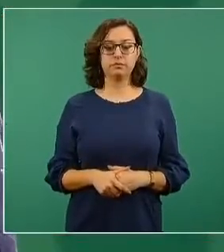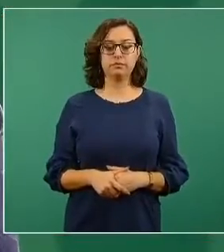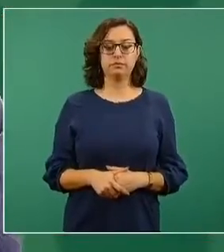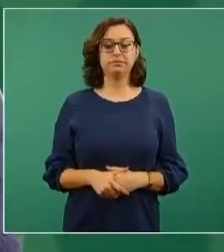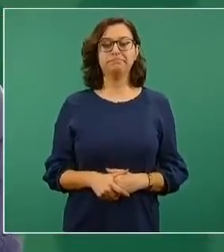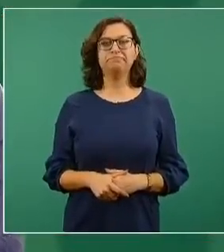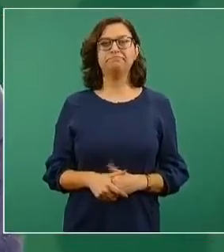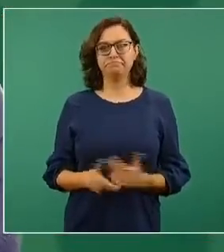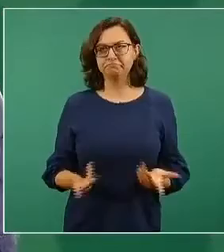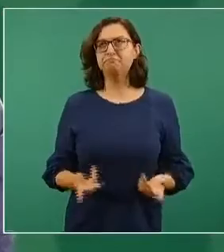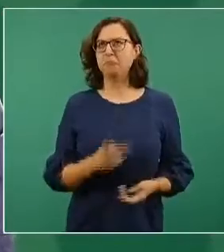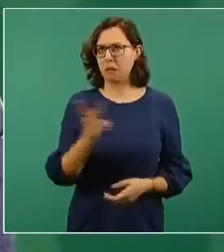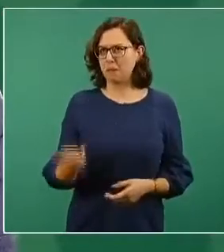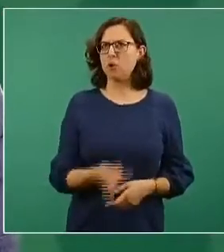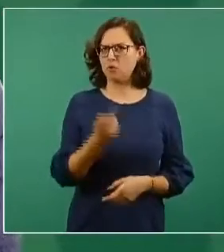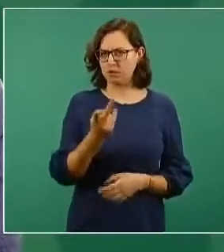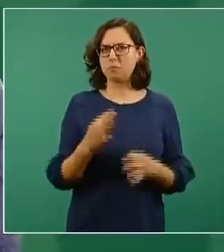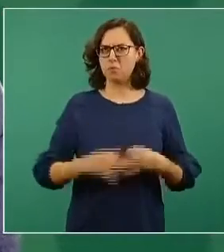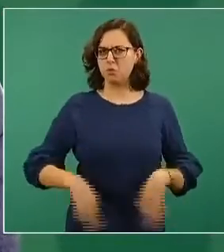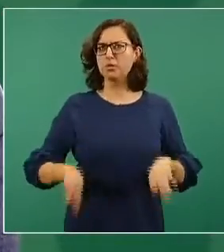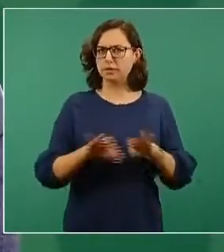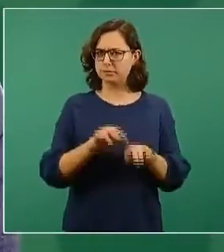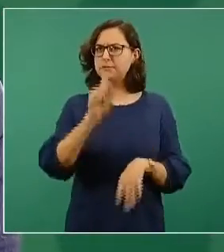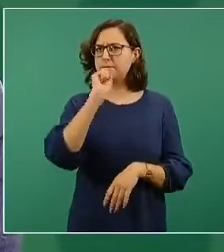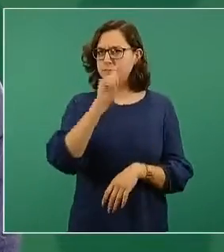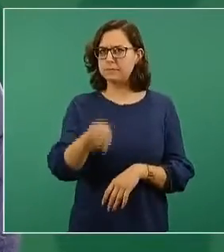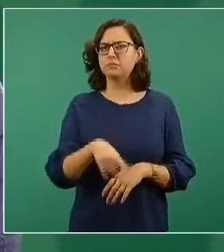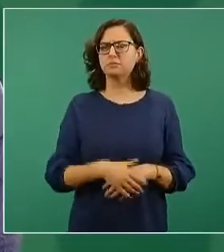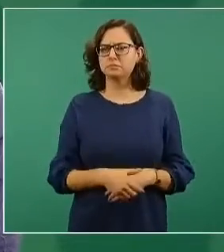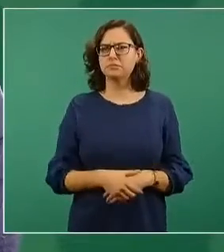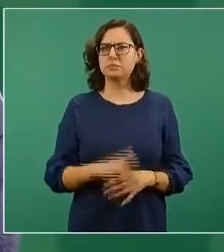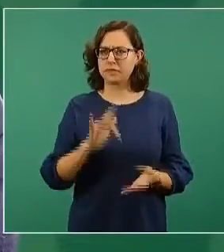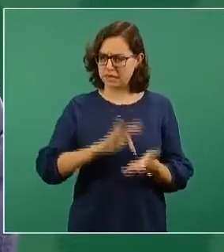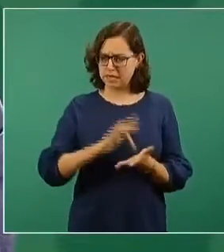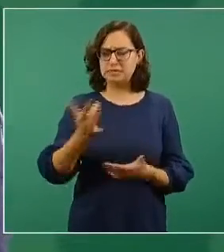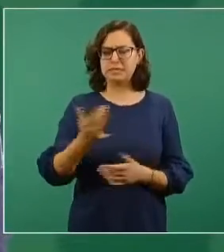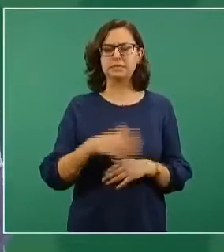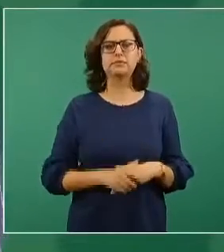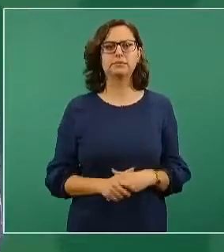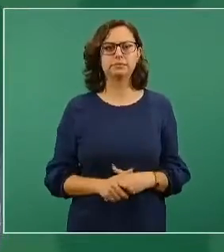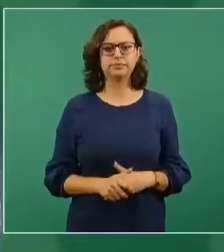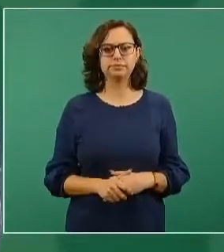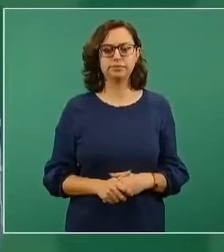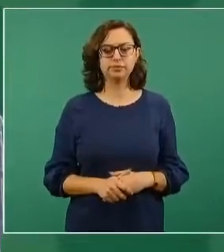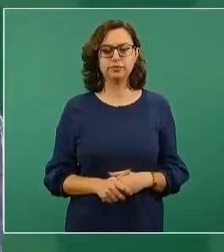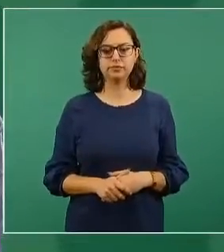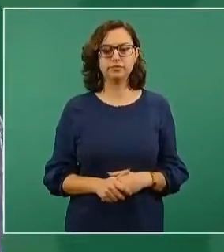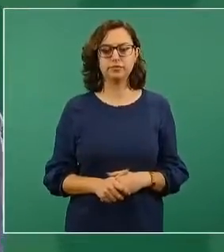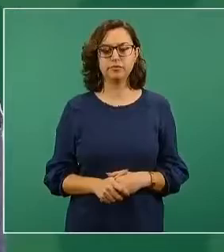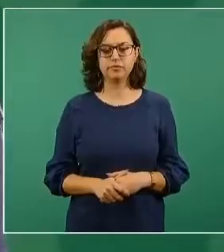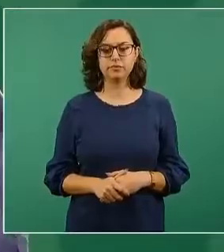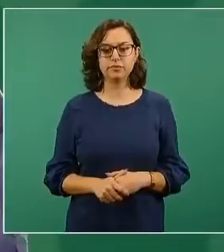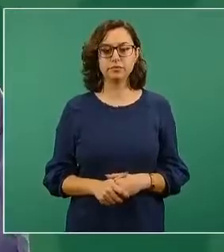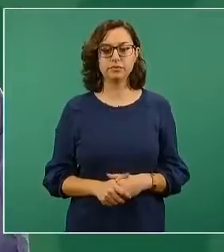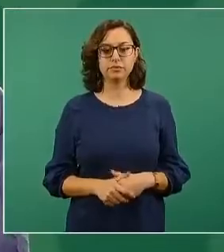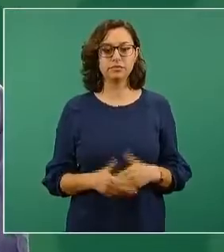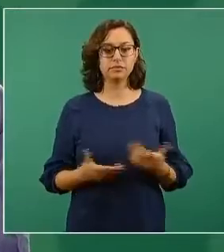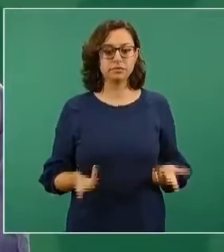proporcional, o sea, la pregunta también me parece muy importante de abordar, y muy buena, gracias Alejandro. Cuando uno empieza a vacunar y